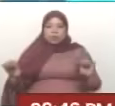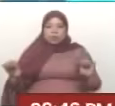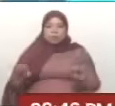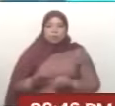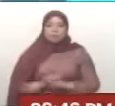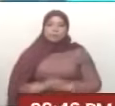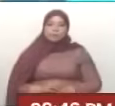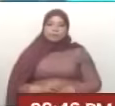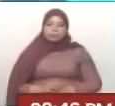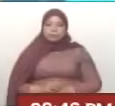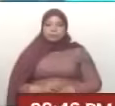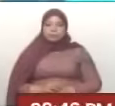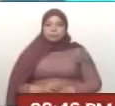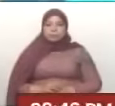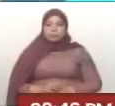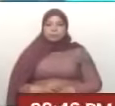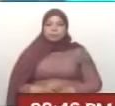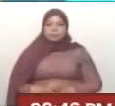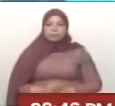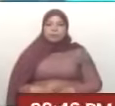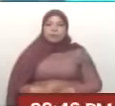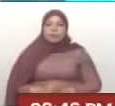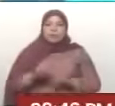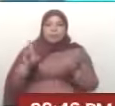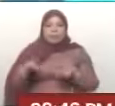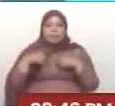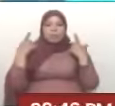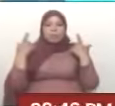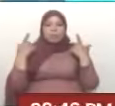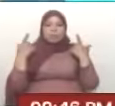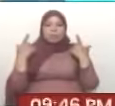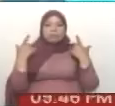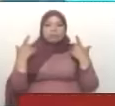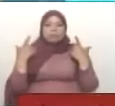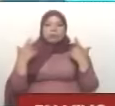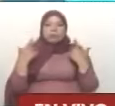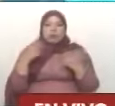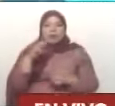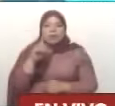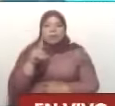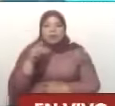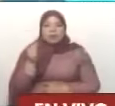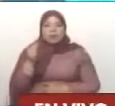¿Ah? En La Guaira, Daniel Rivas.